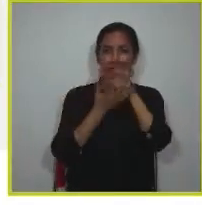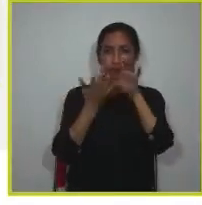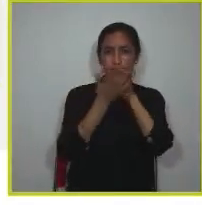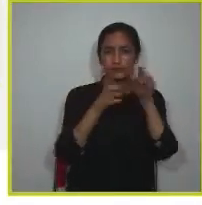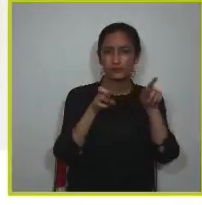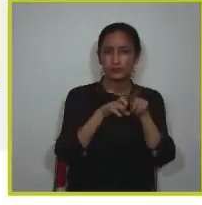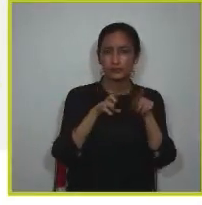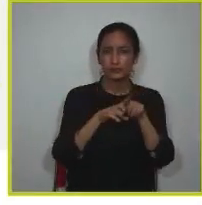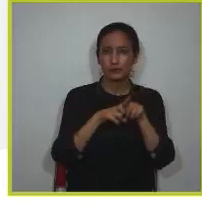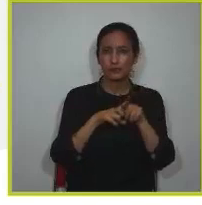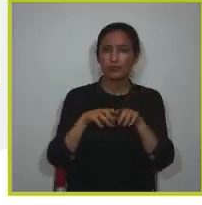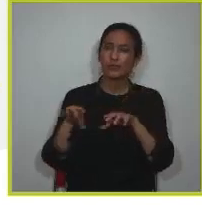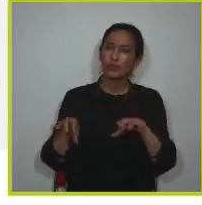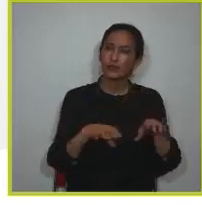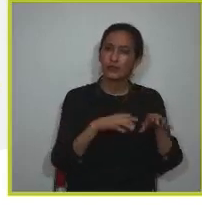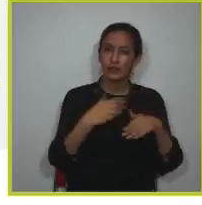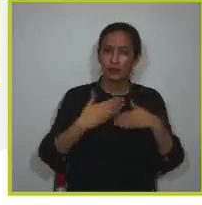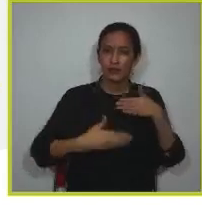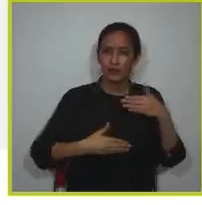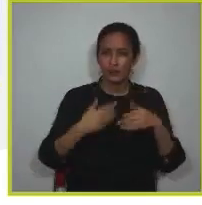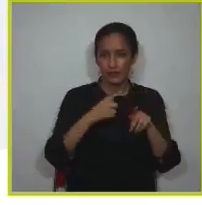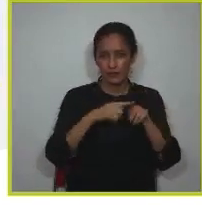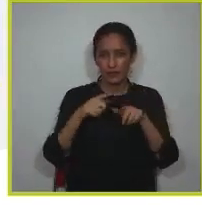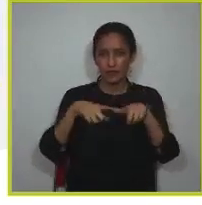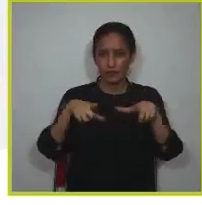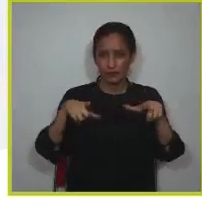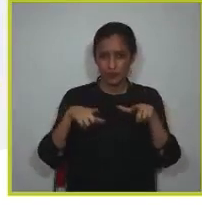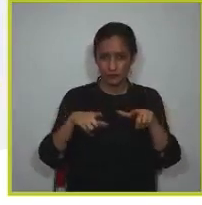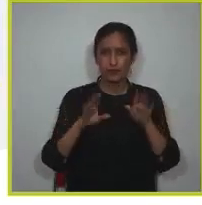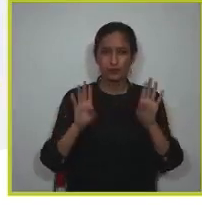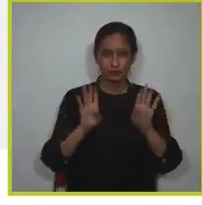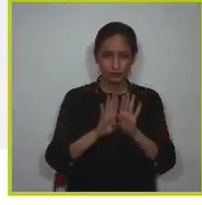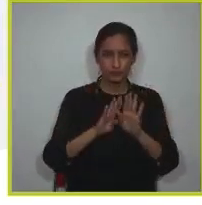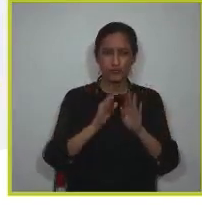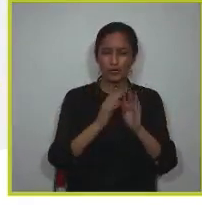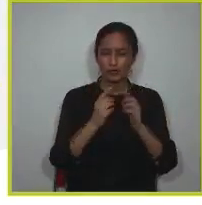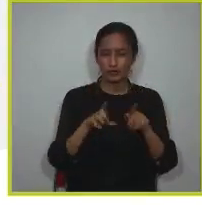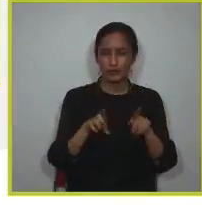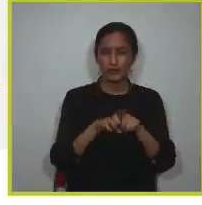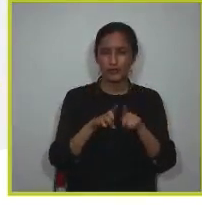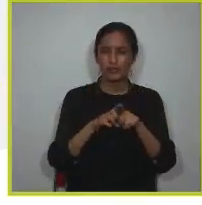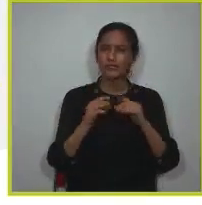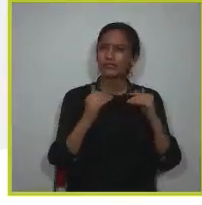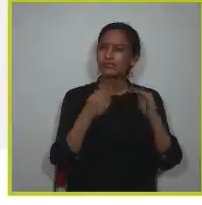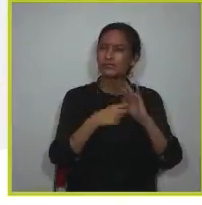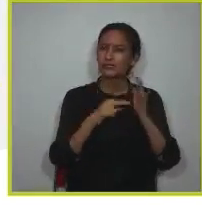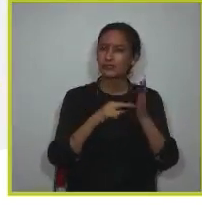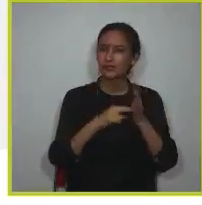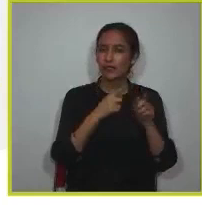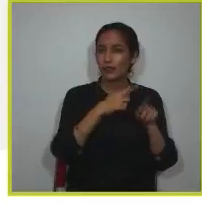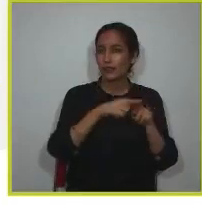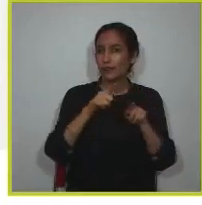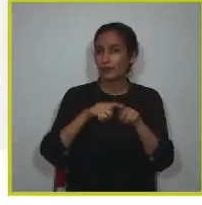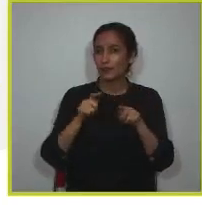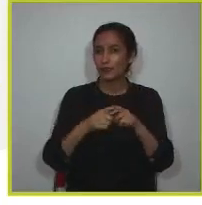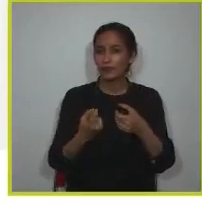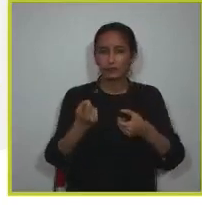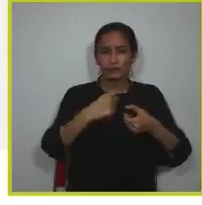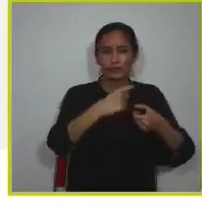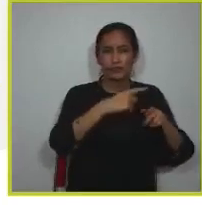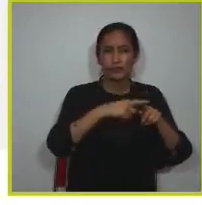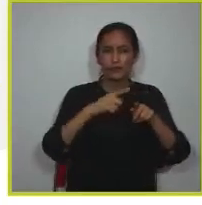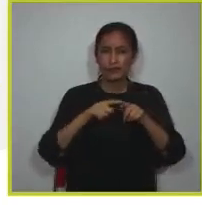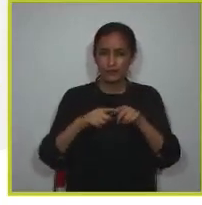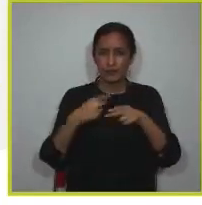ejerzan de manera ágil eficiente independiente Imparcial de qué universo estamos hablando de actores que intervienen